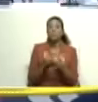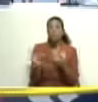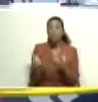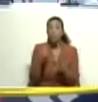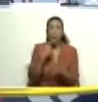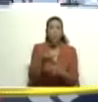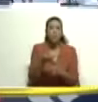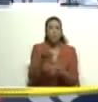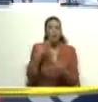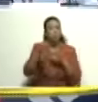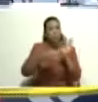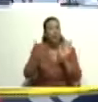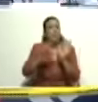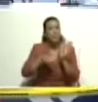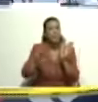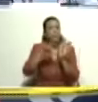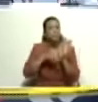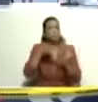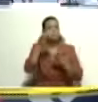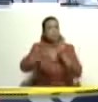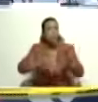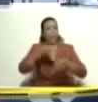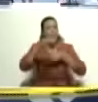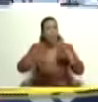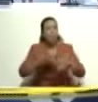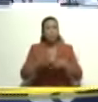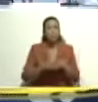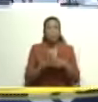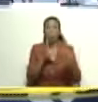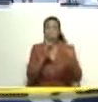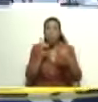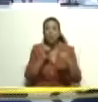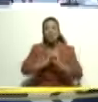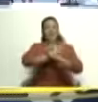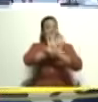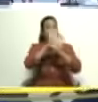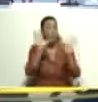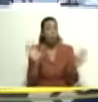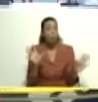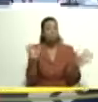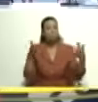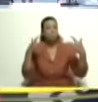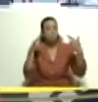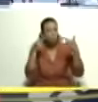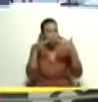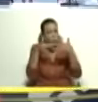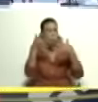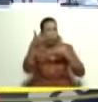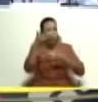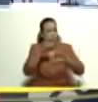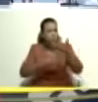hemos hablado tantas veces, con un diálogo transversal, profundo,